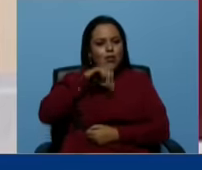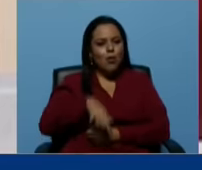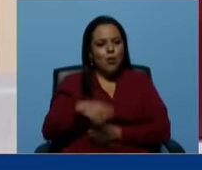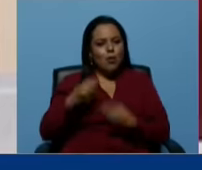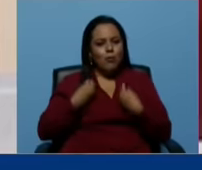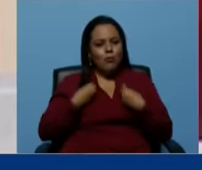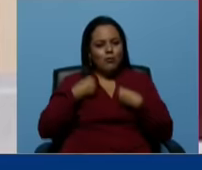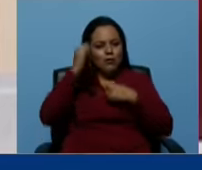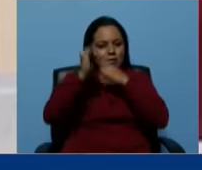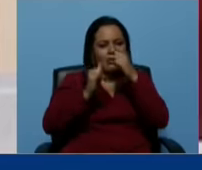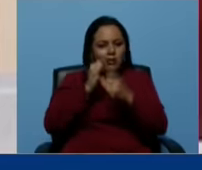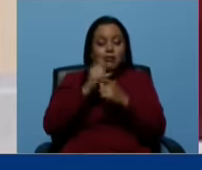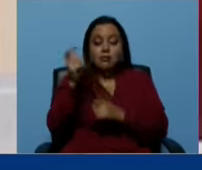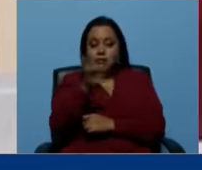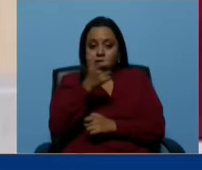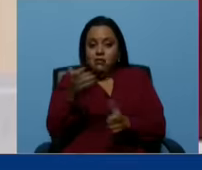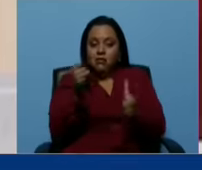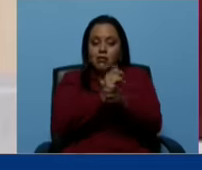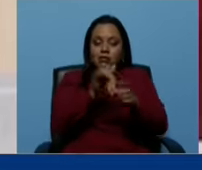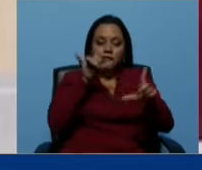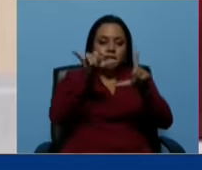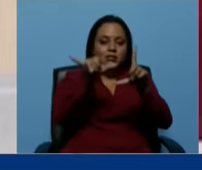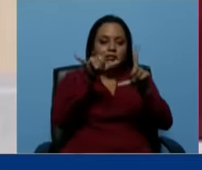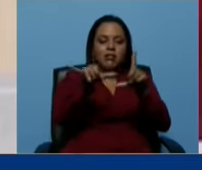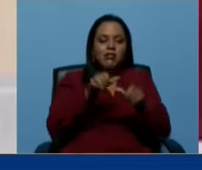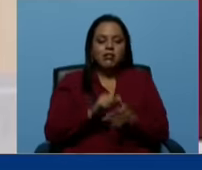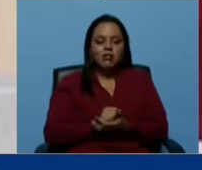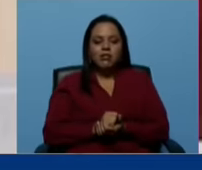visto? Búsquenla, está en